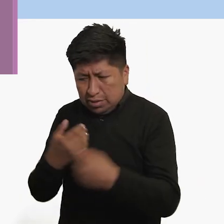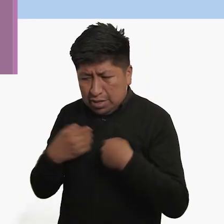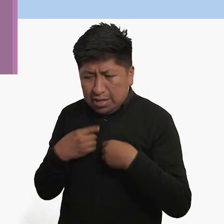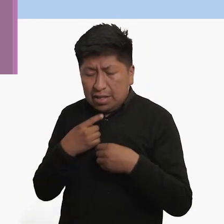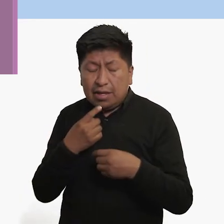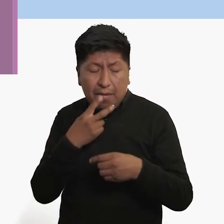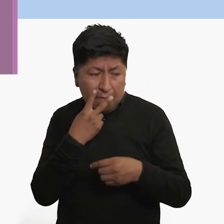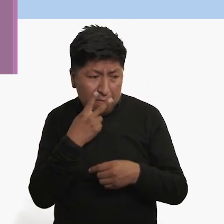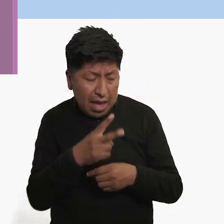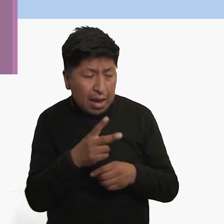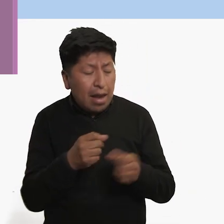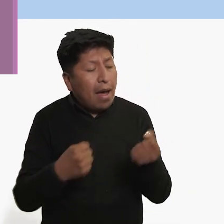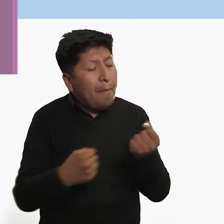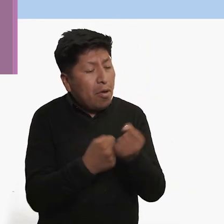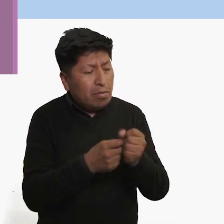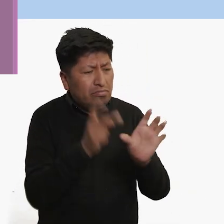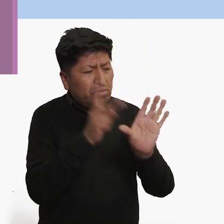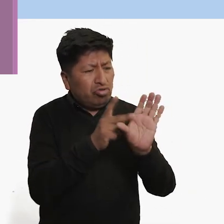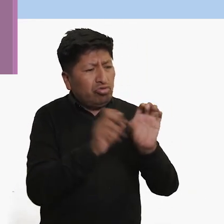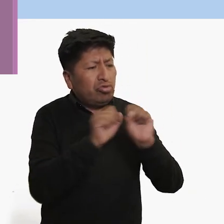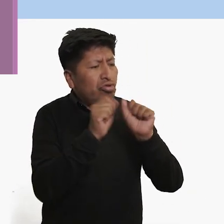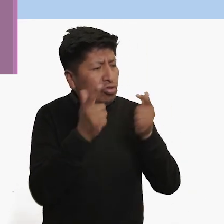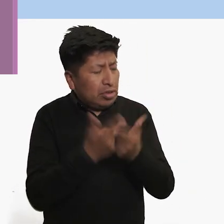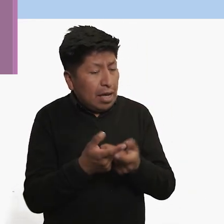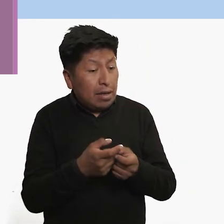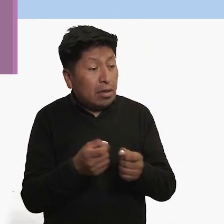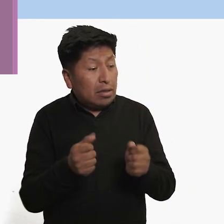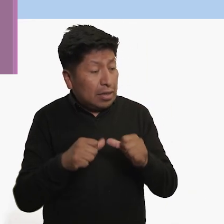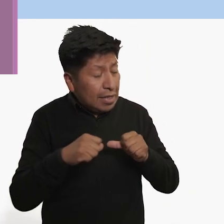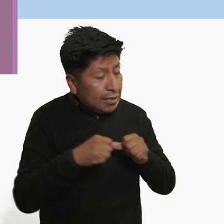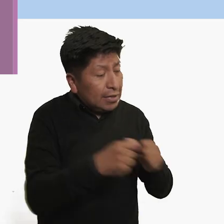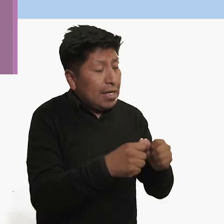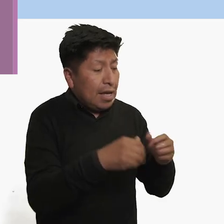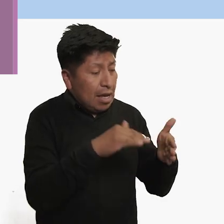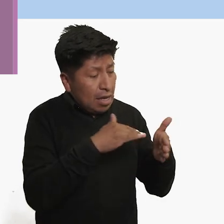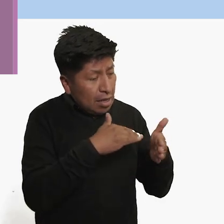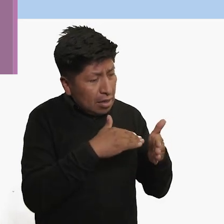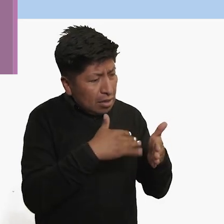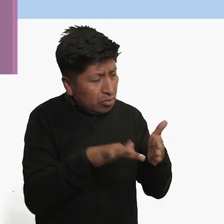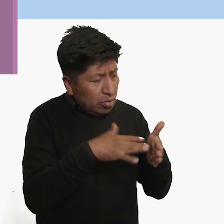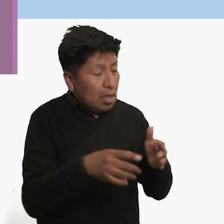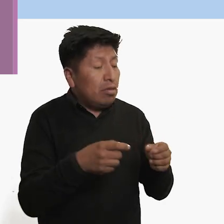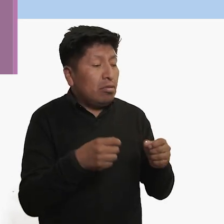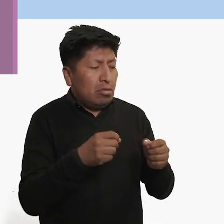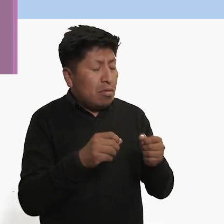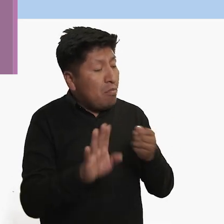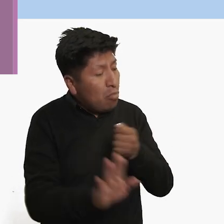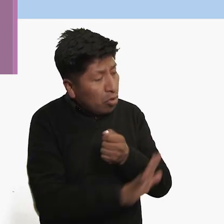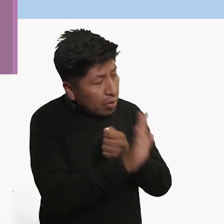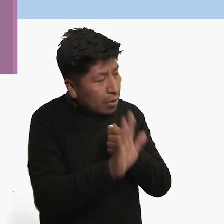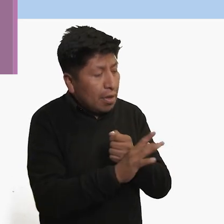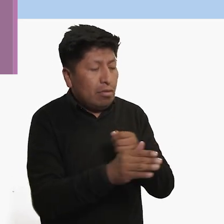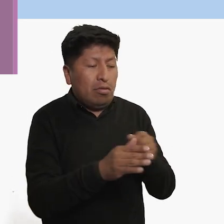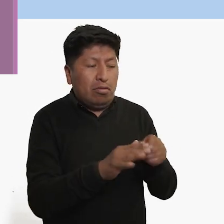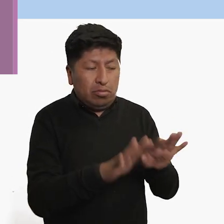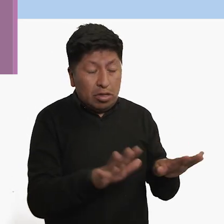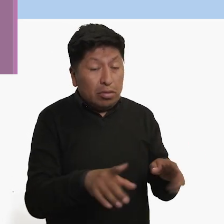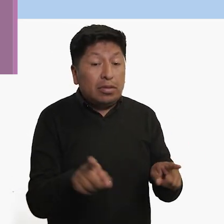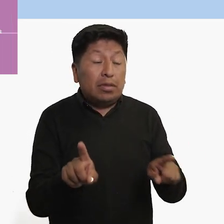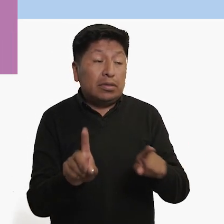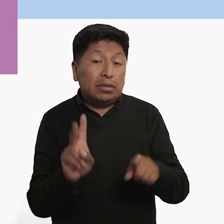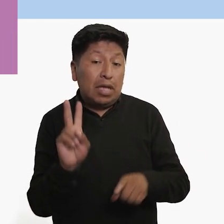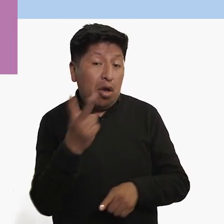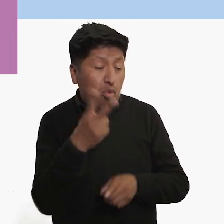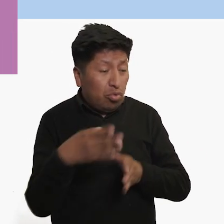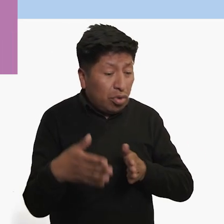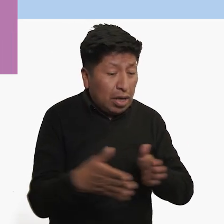deben garantizar el apoyo psicosocial a la víctima, la continuidad del derecho a la educación y el cumplimiento a las medidas de protección. La